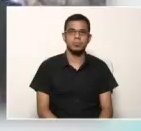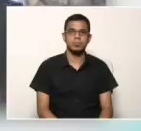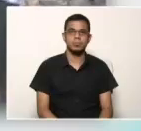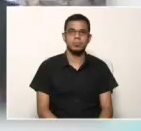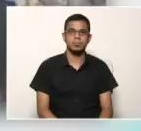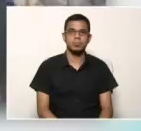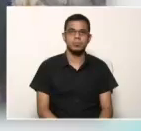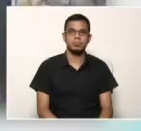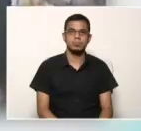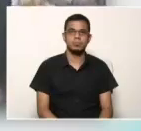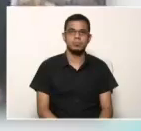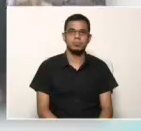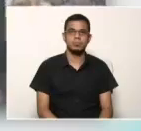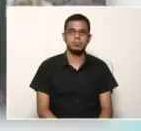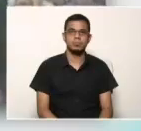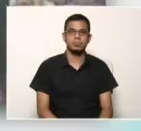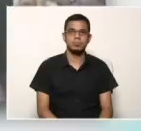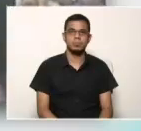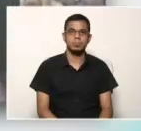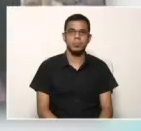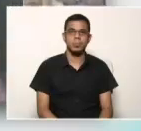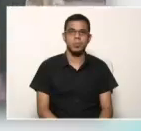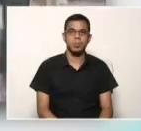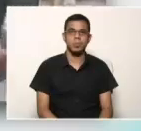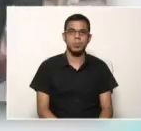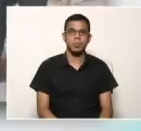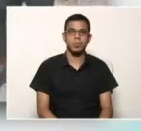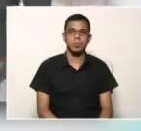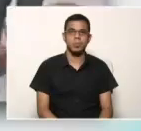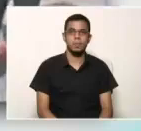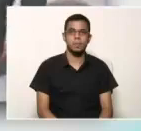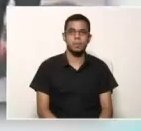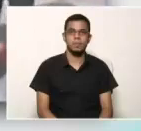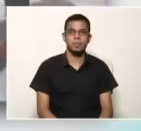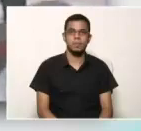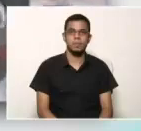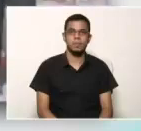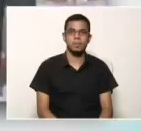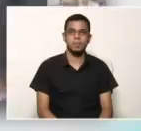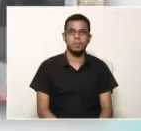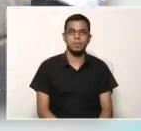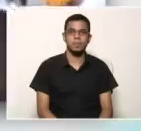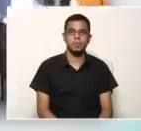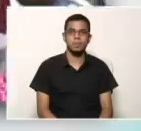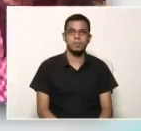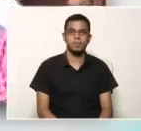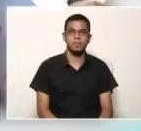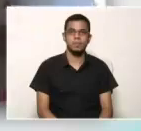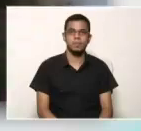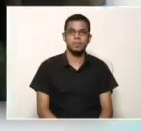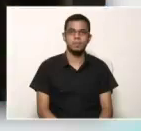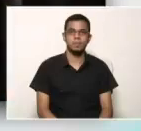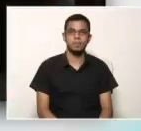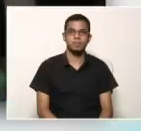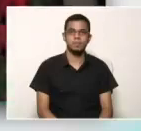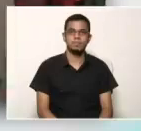América con tropa y revolución para darle libertad a todita la nación.